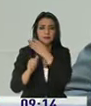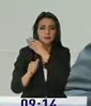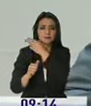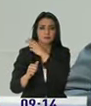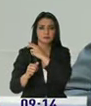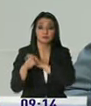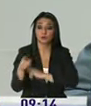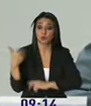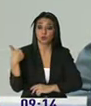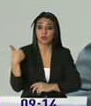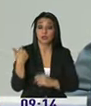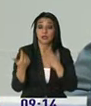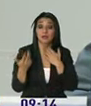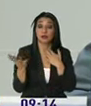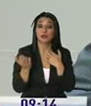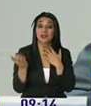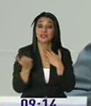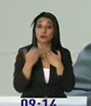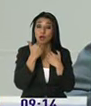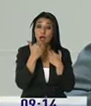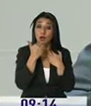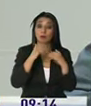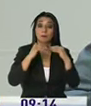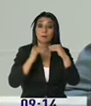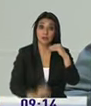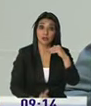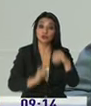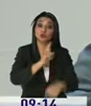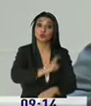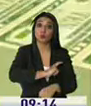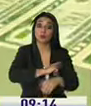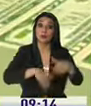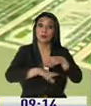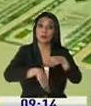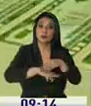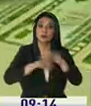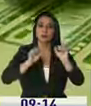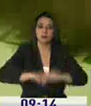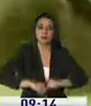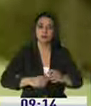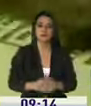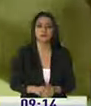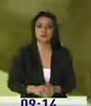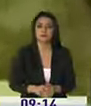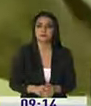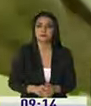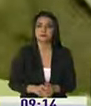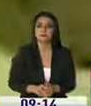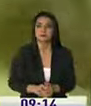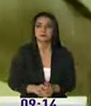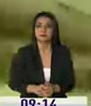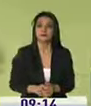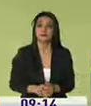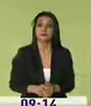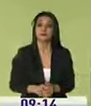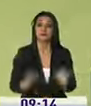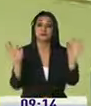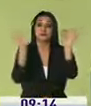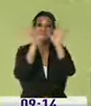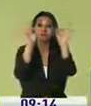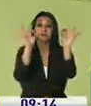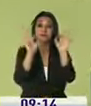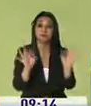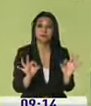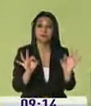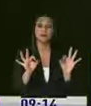recibe un ingreso exento, como una pensión, esta pensión no supera un salario básico. En cuanto a cómo se solventará el déficit presupuestario de la